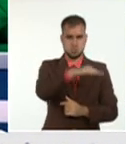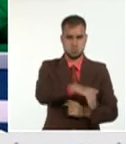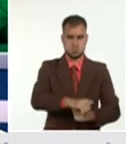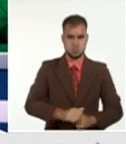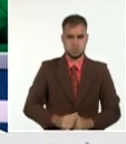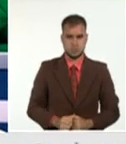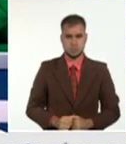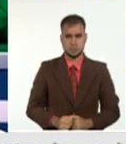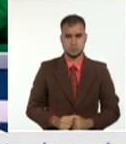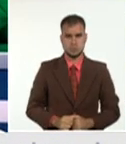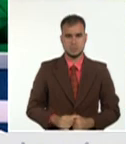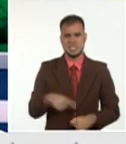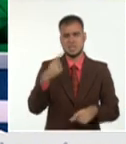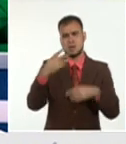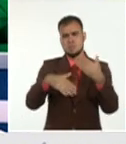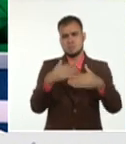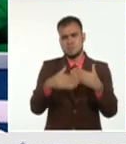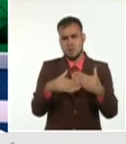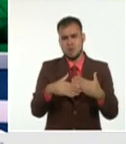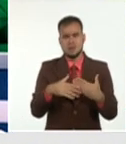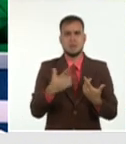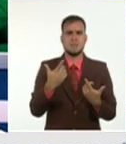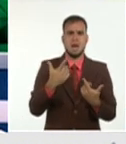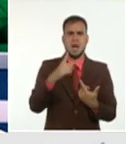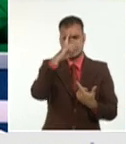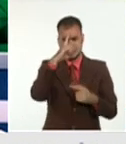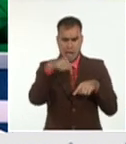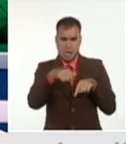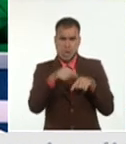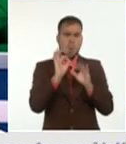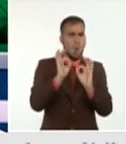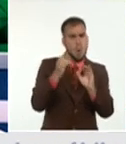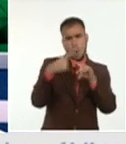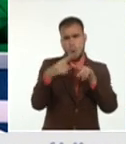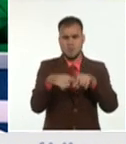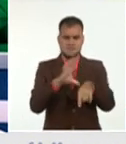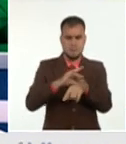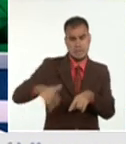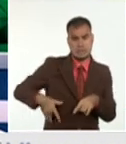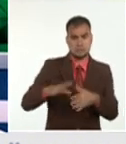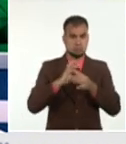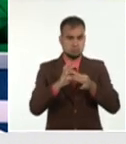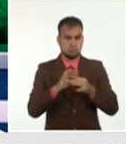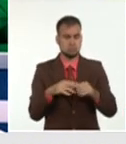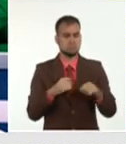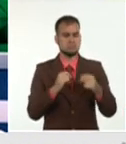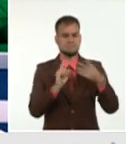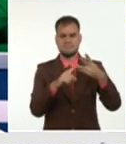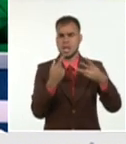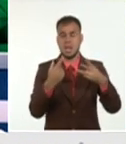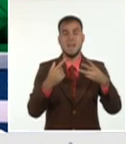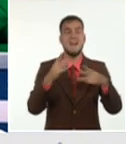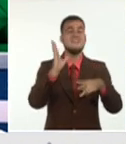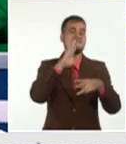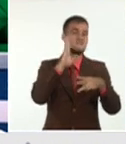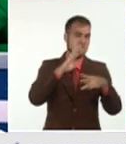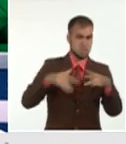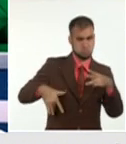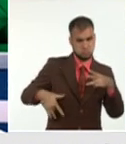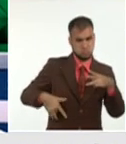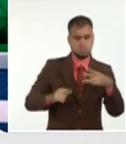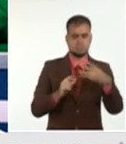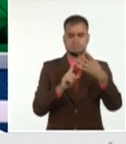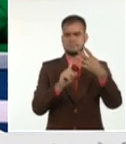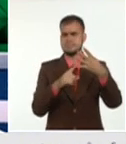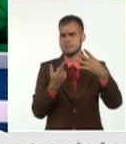hiperplasia prostática, litiasis renal, enfermedad renal crónica, sepsis urinaria frecuente, anemia severa